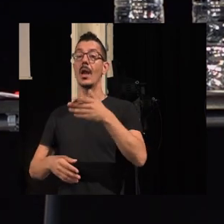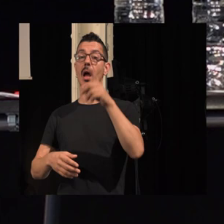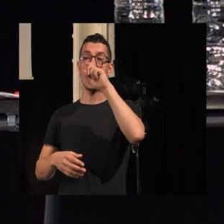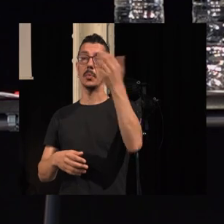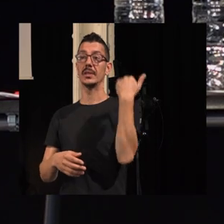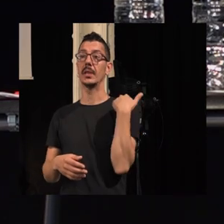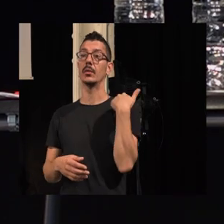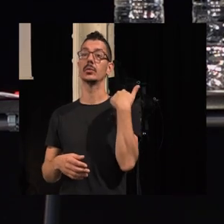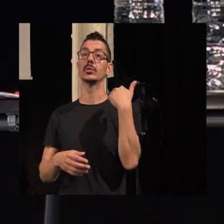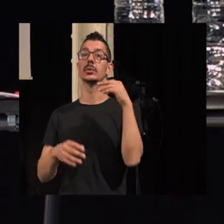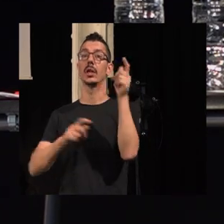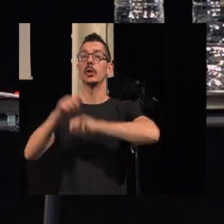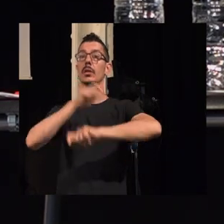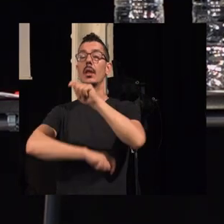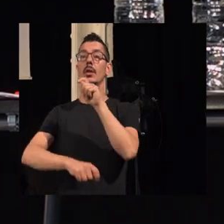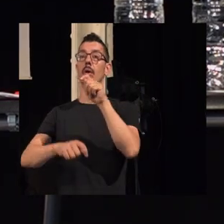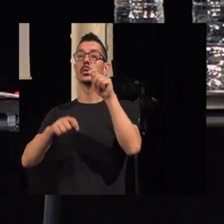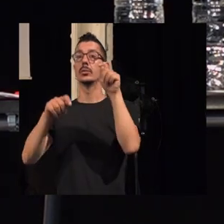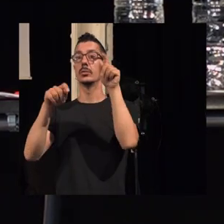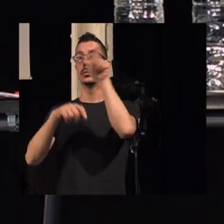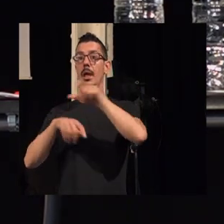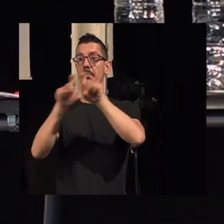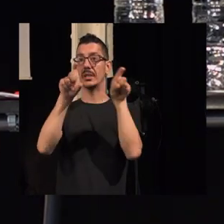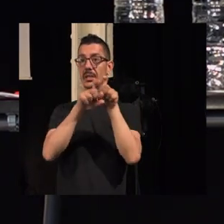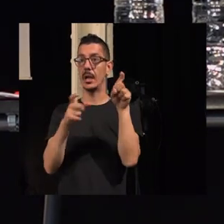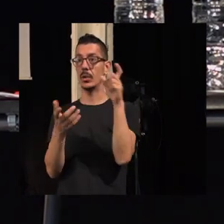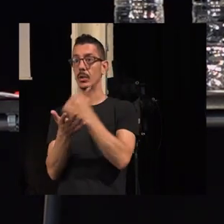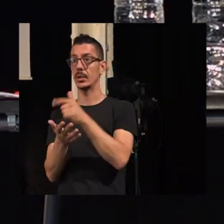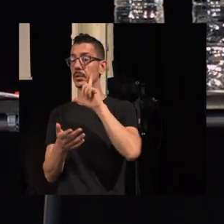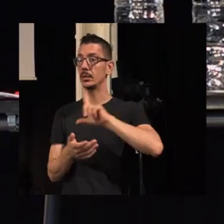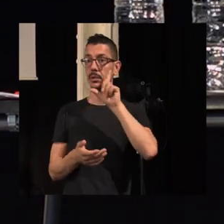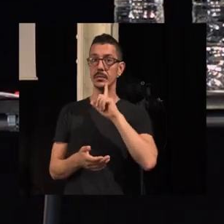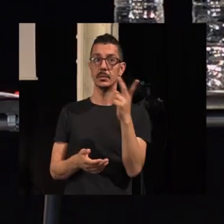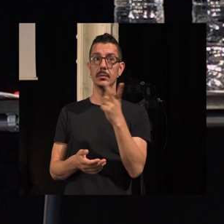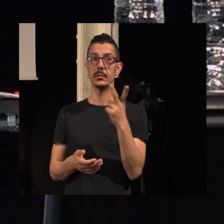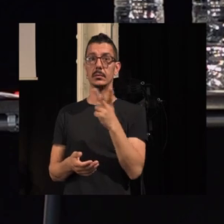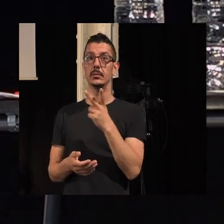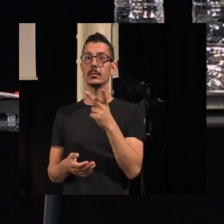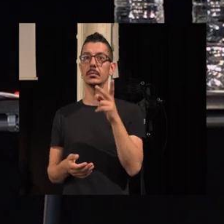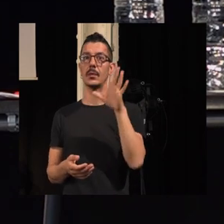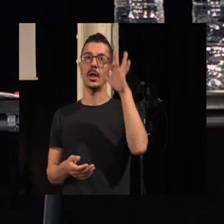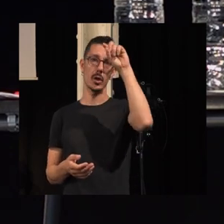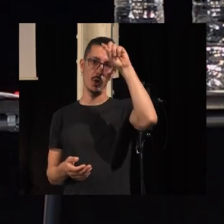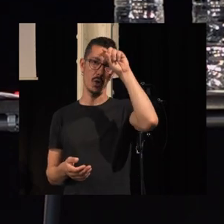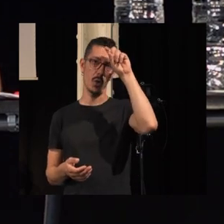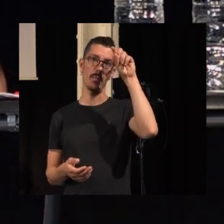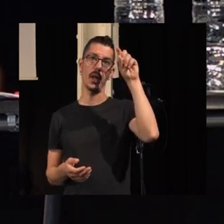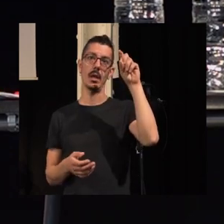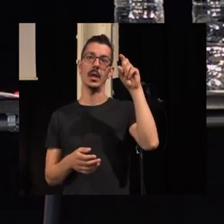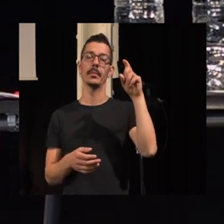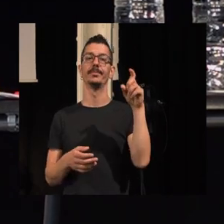y lesbianas, así se llama, que tomó además el nombre de un cantautor, Variações, que